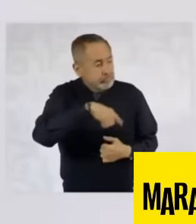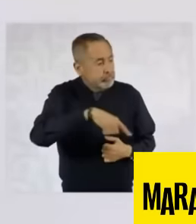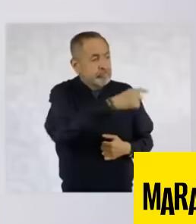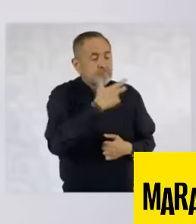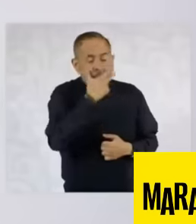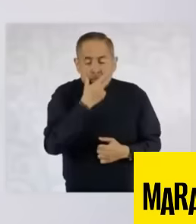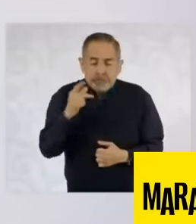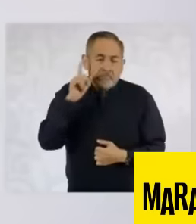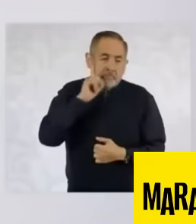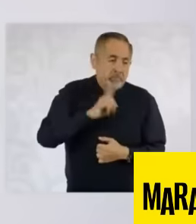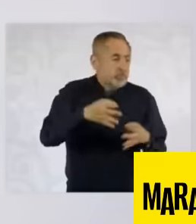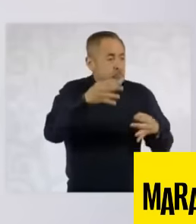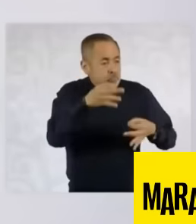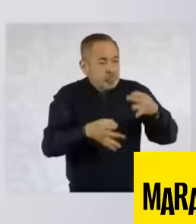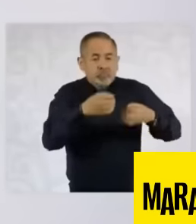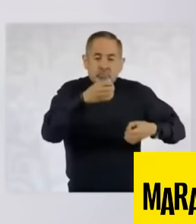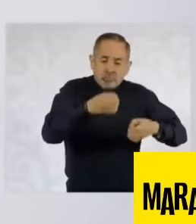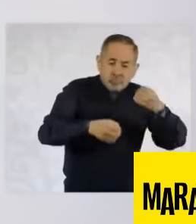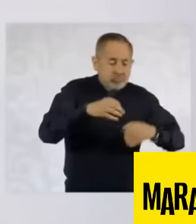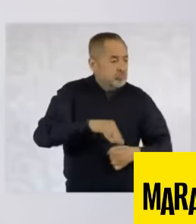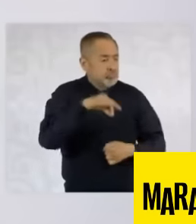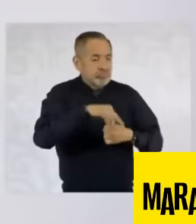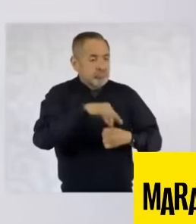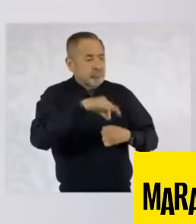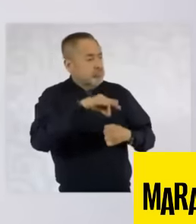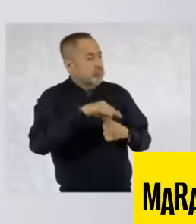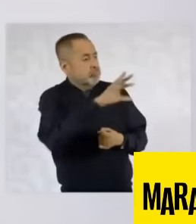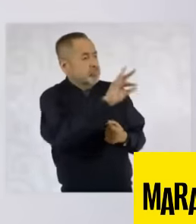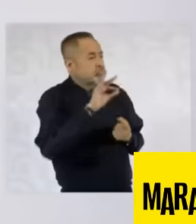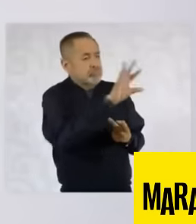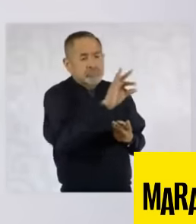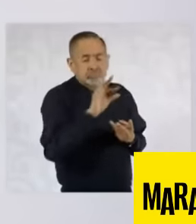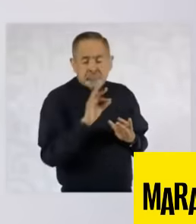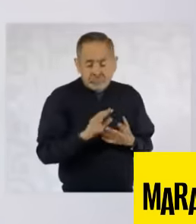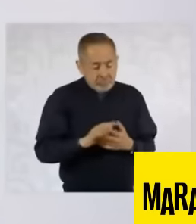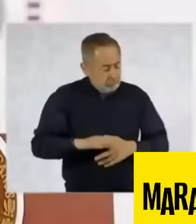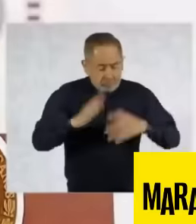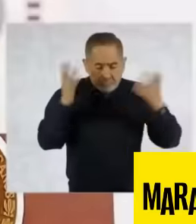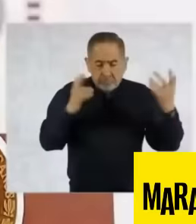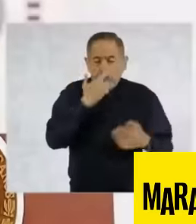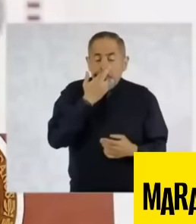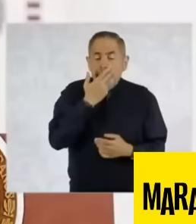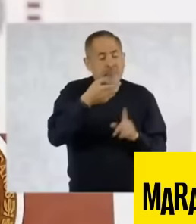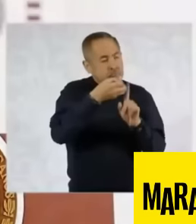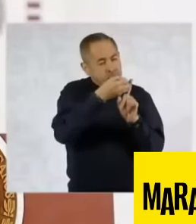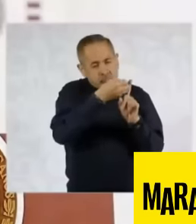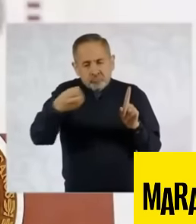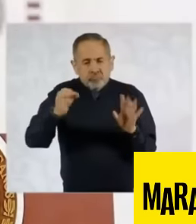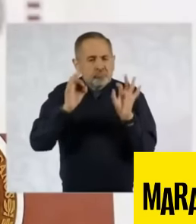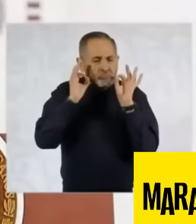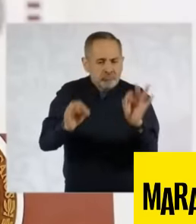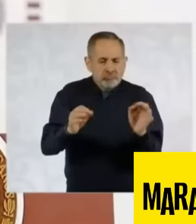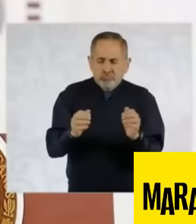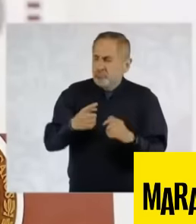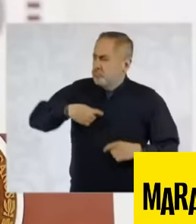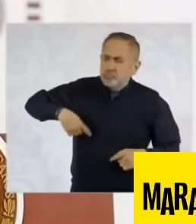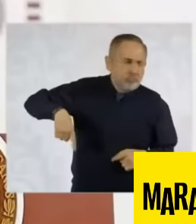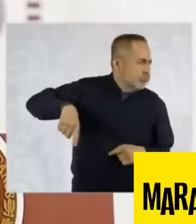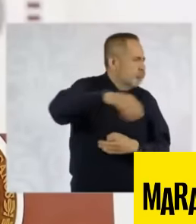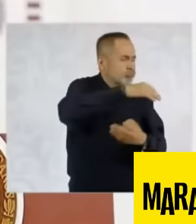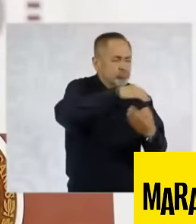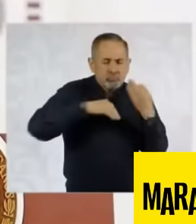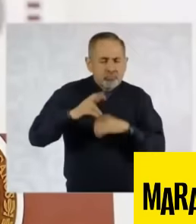ministros eh juezas magistradas ministras se lleve de la mejor manera vamos a ser muy responsables